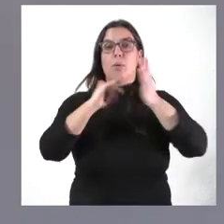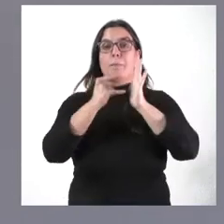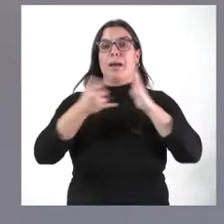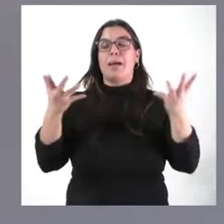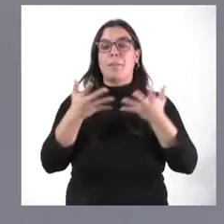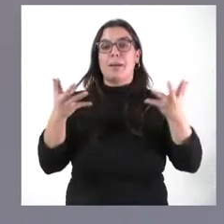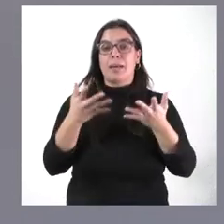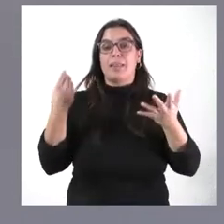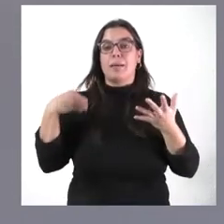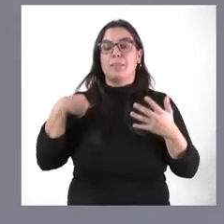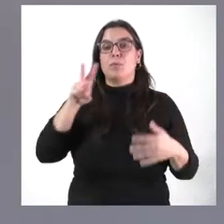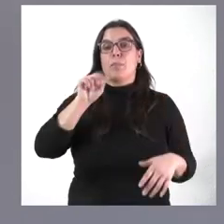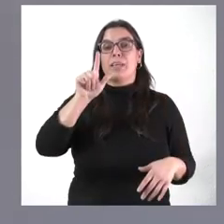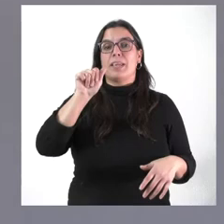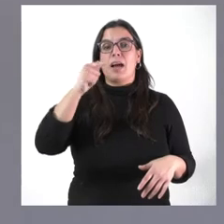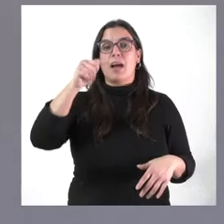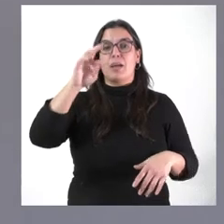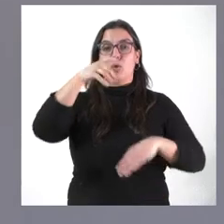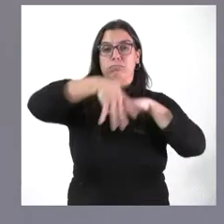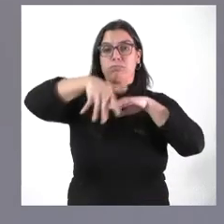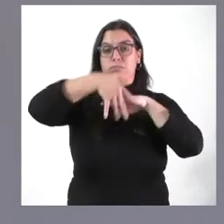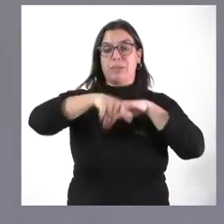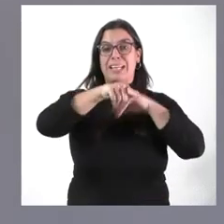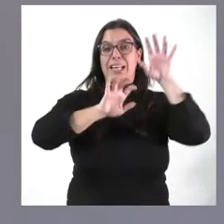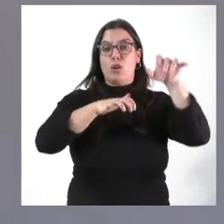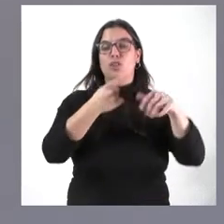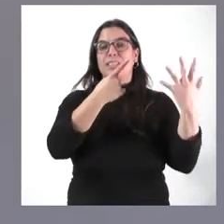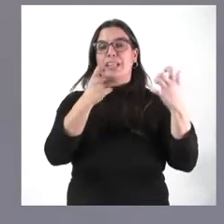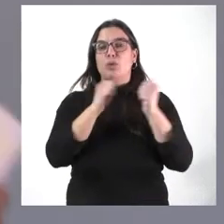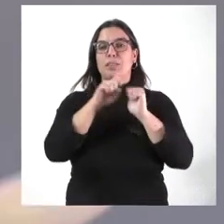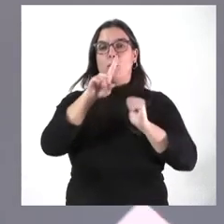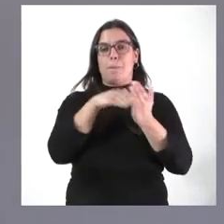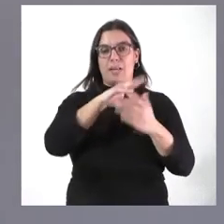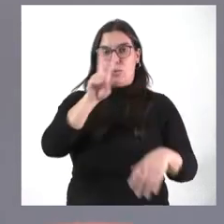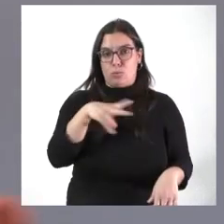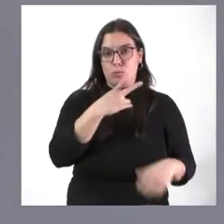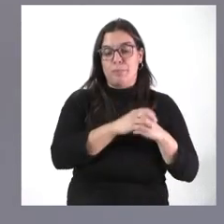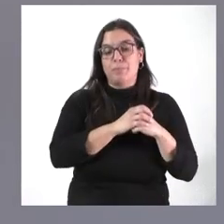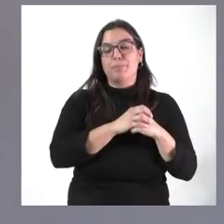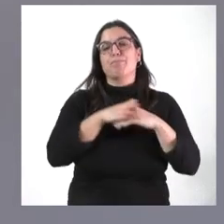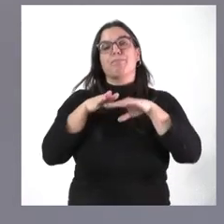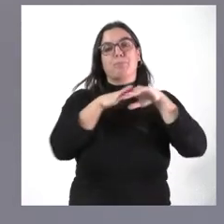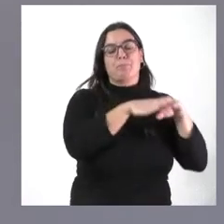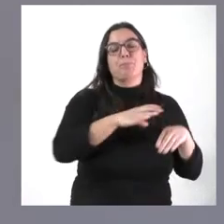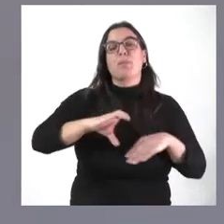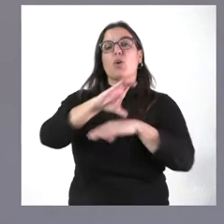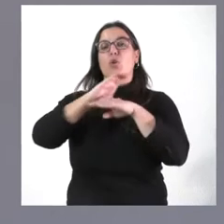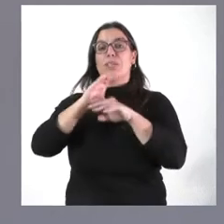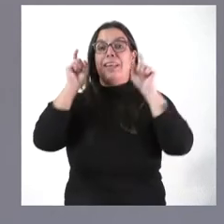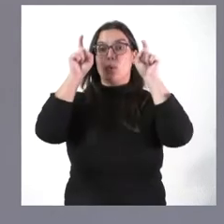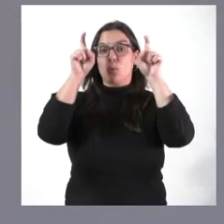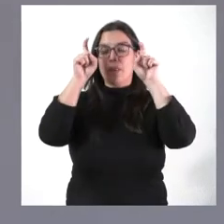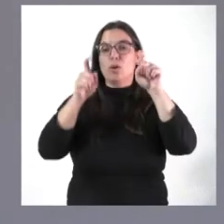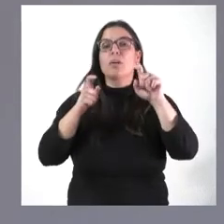de la empresa de villagatón en León 621.000 euros en otro orden de cosas la consejería de Educación